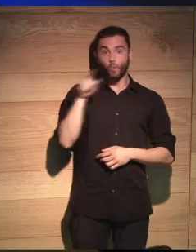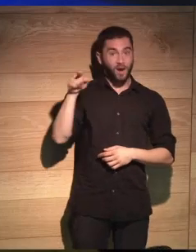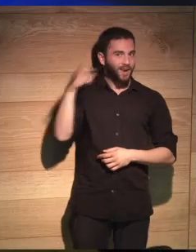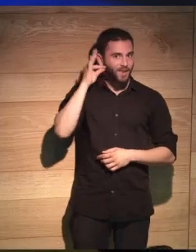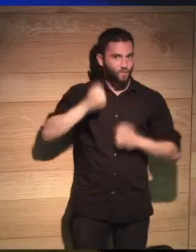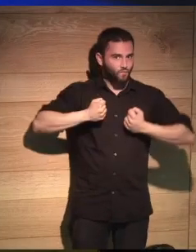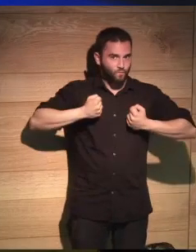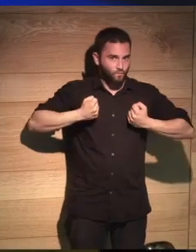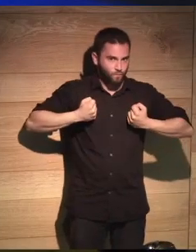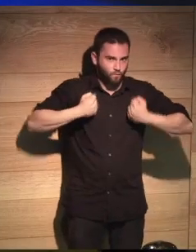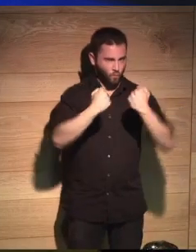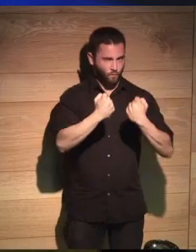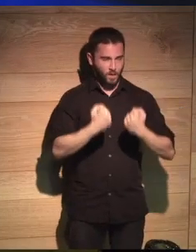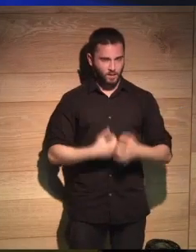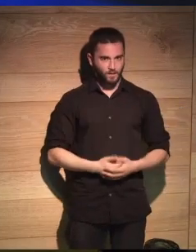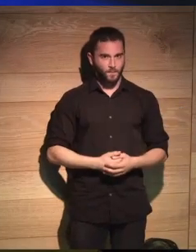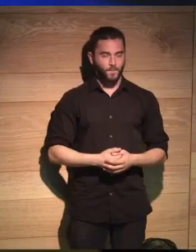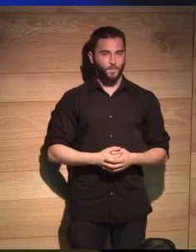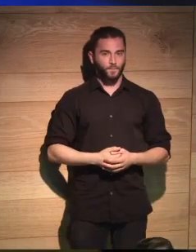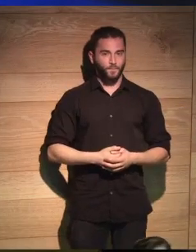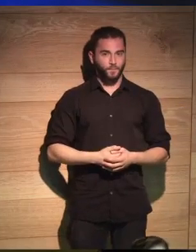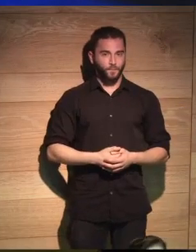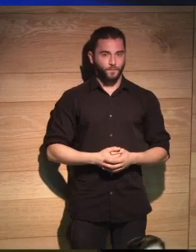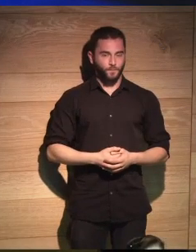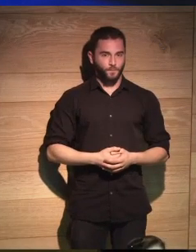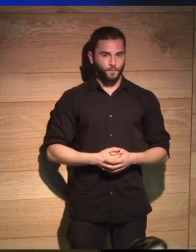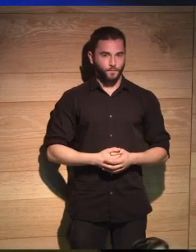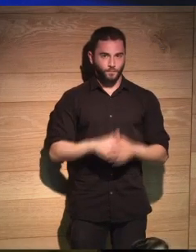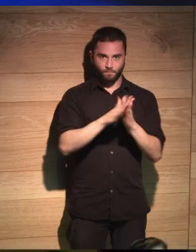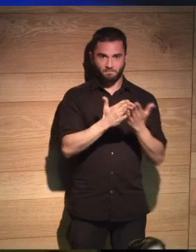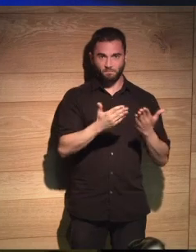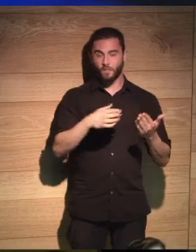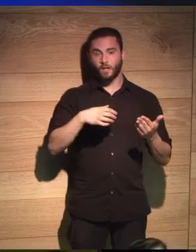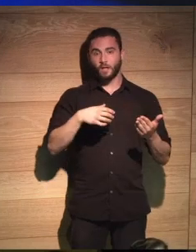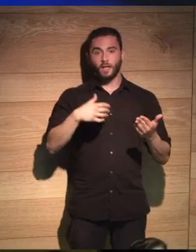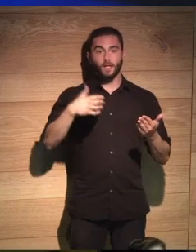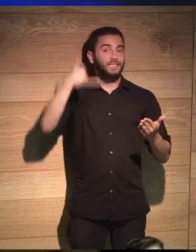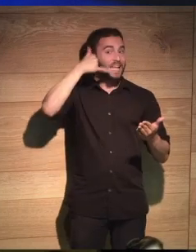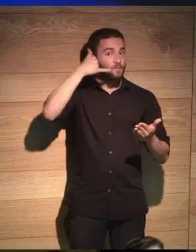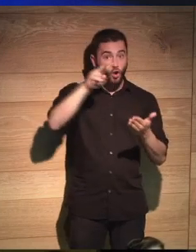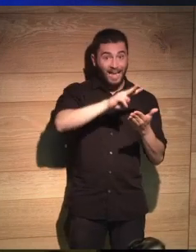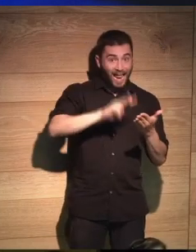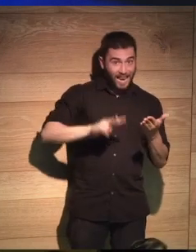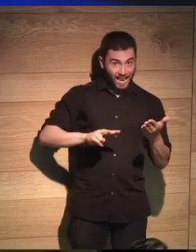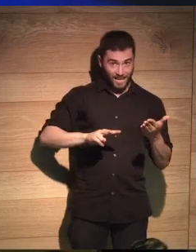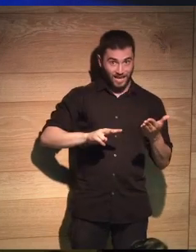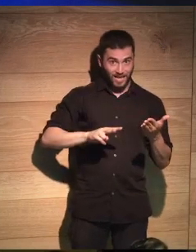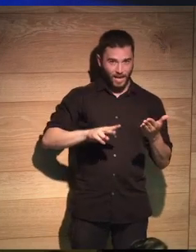fuerte. Cuando se lee Telefónica, que además a mí me emociona especialmente que ella sea